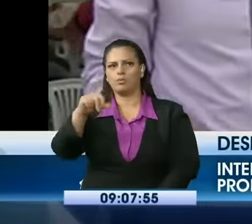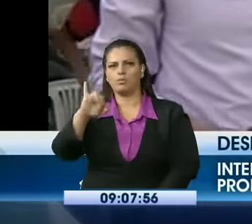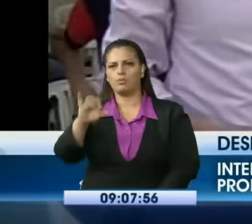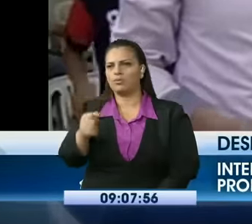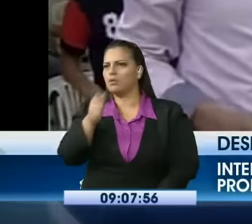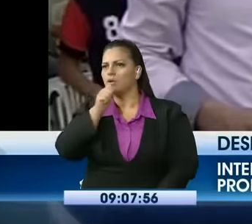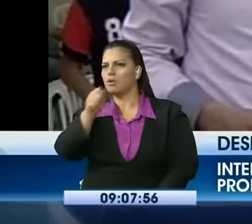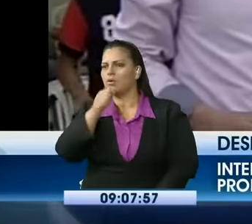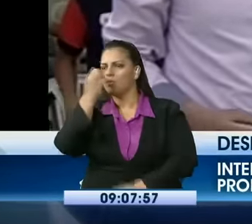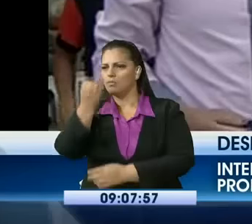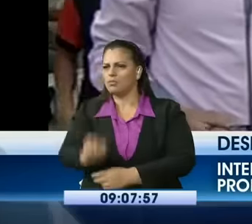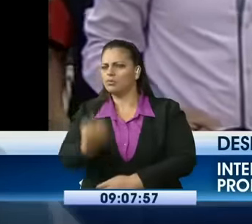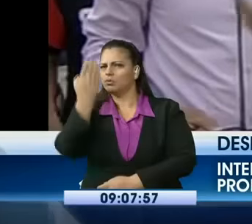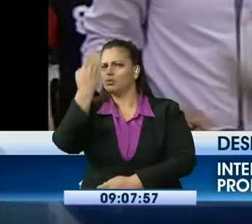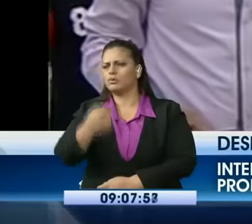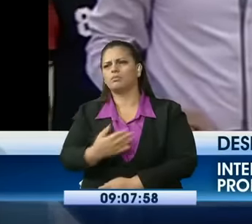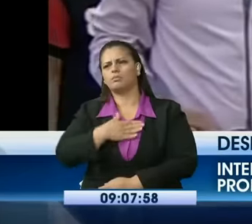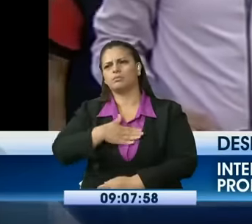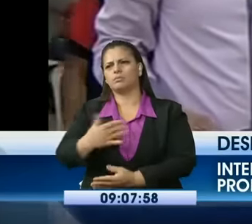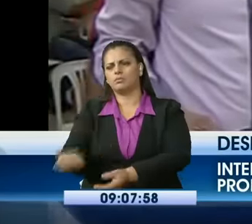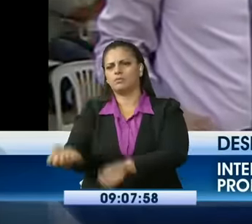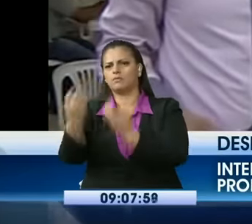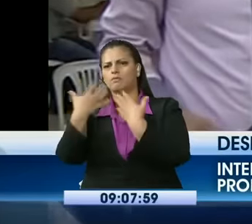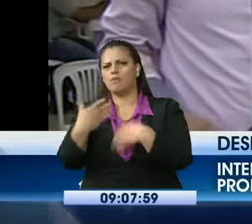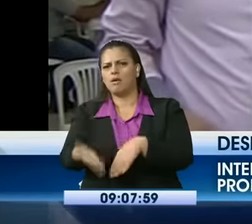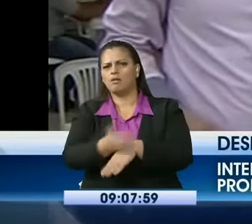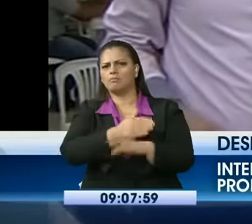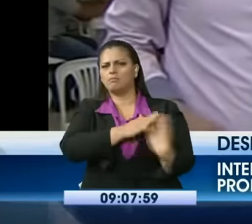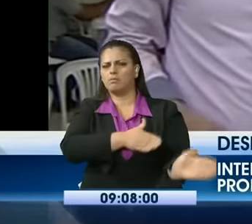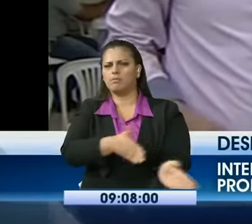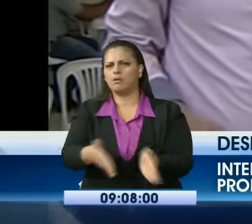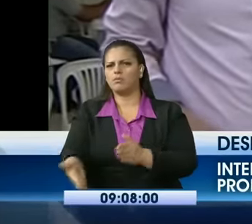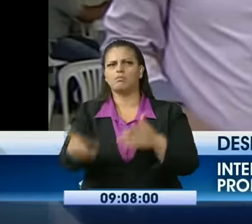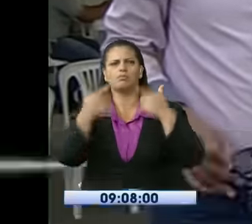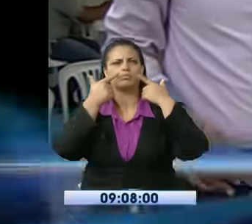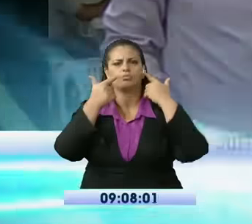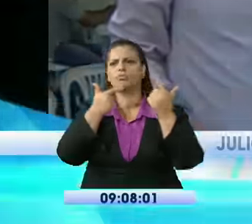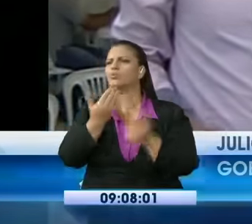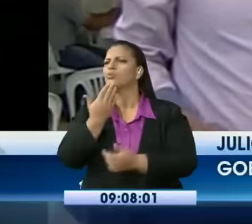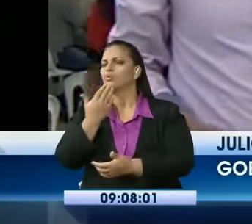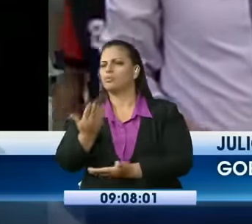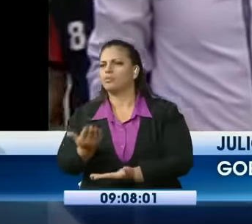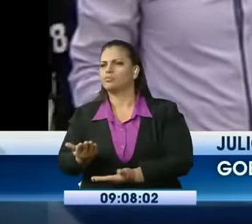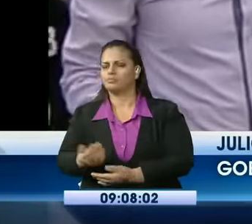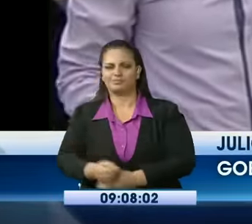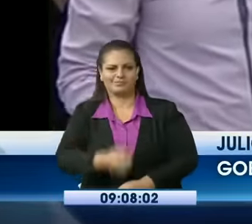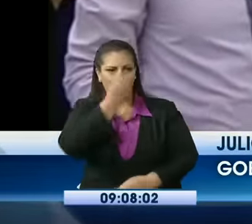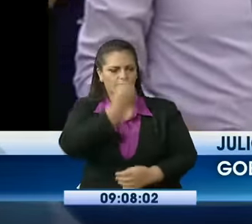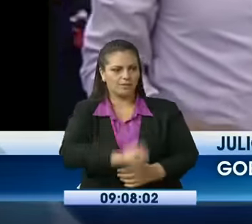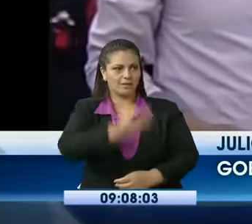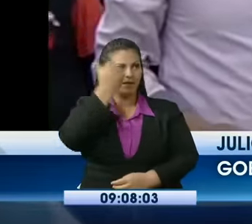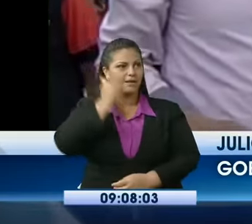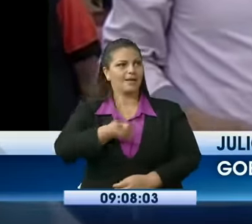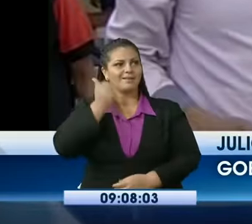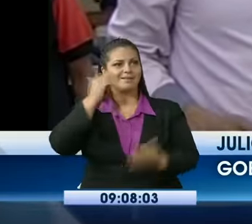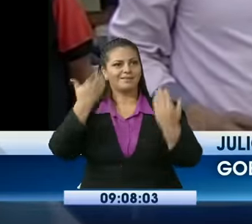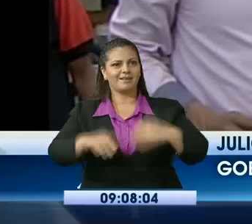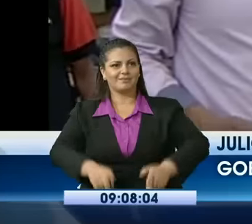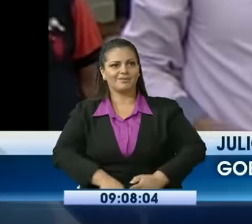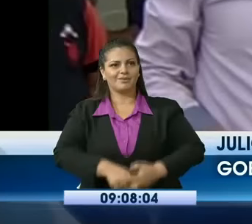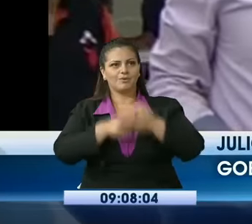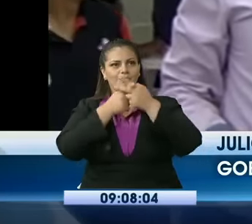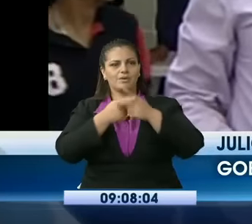ha avanzado este plan multisectorial que le brinda seguridad aquí a la gente. Muy buenos días. Ayer ya empezamos con todo lo que fue la iluminación de